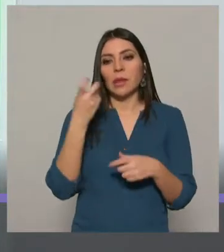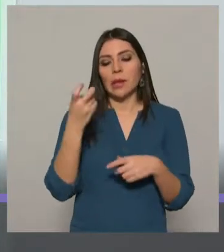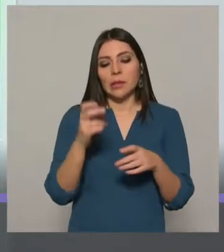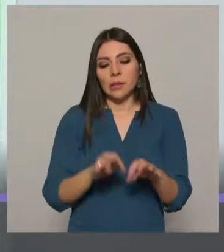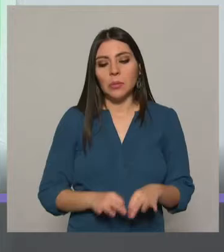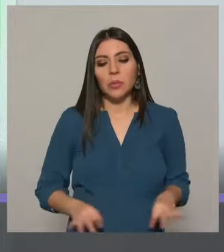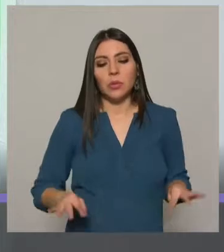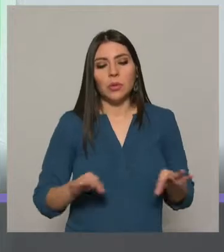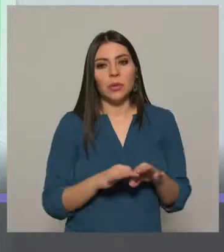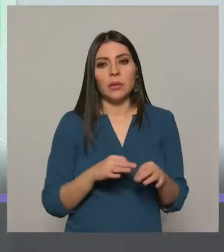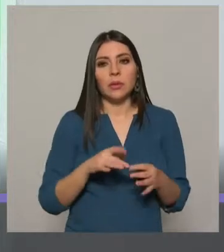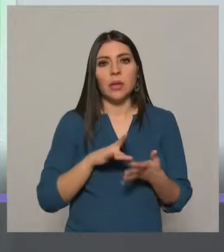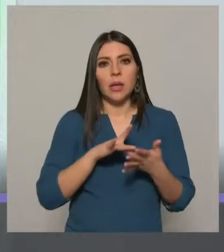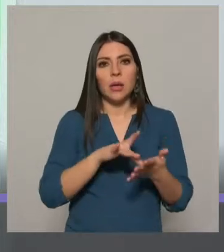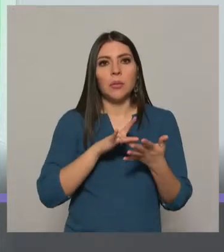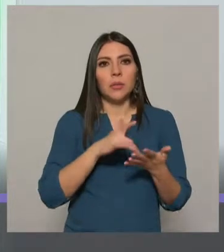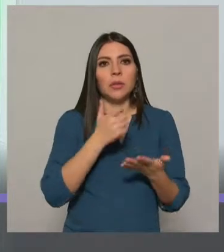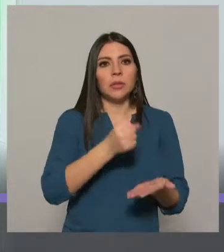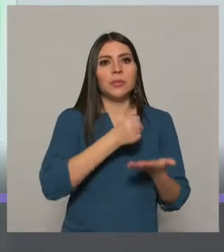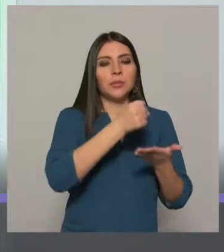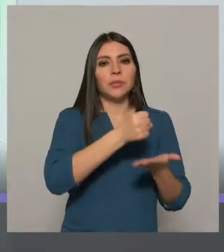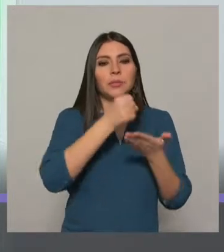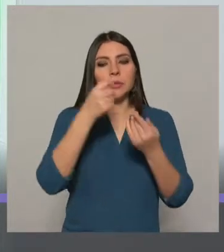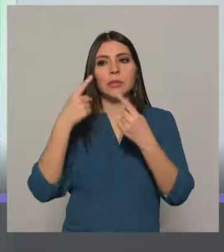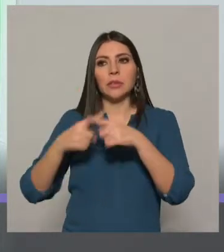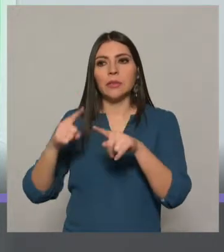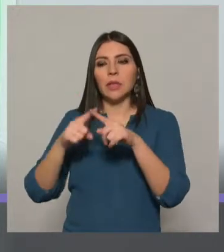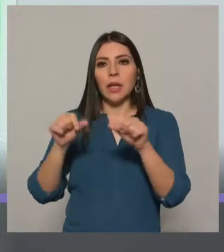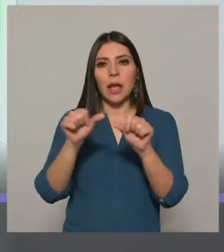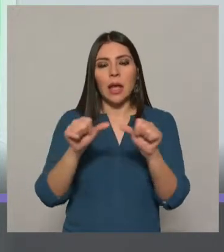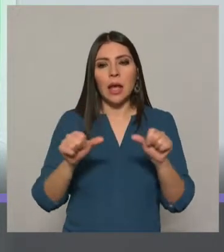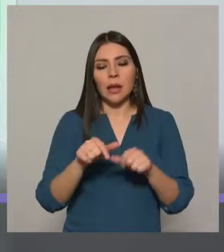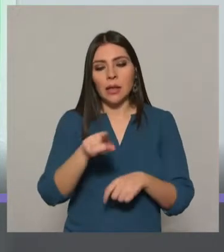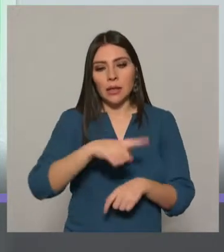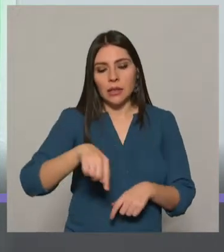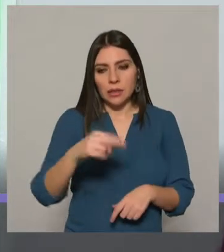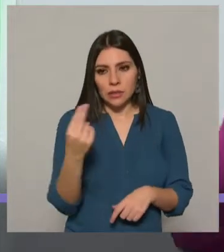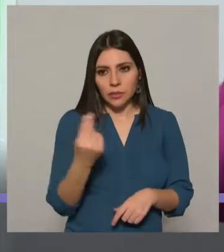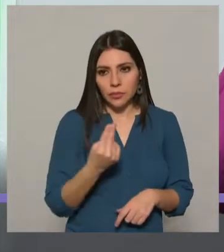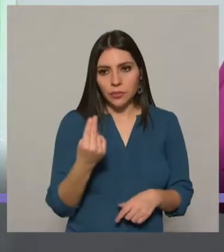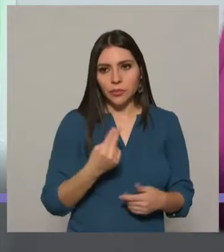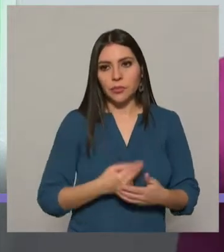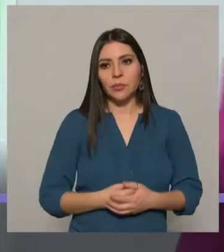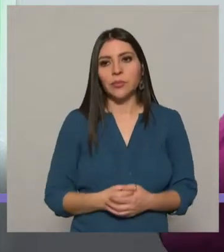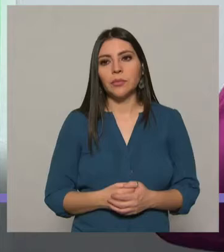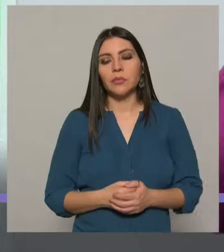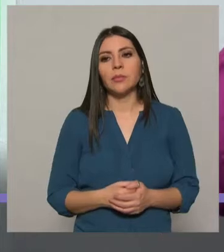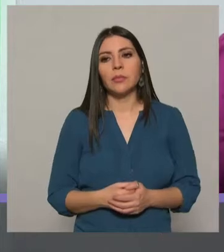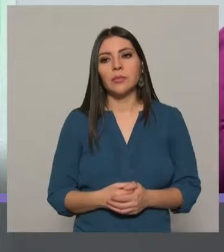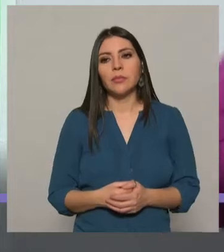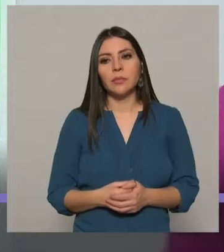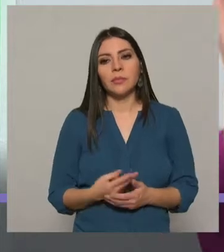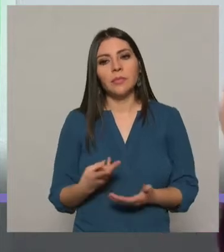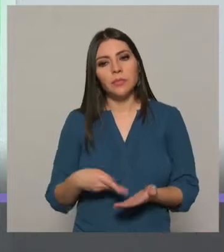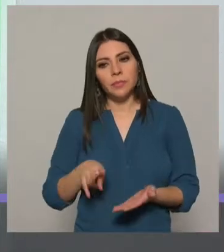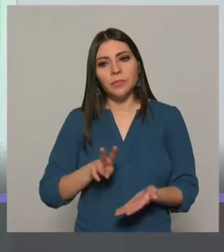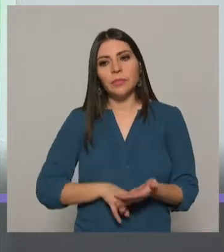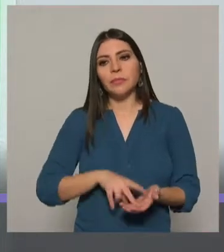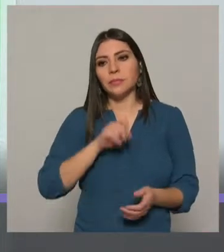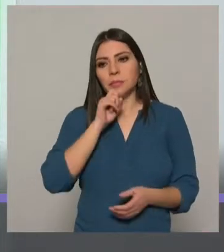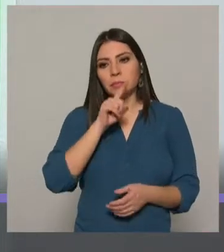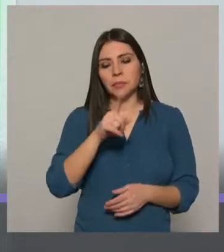de recursos a las áreas en que se requieran, pero también exigir el